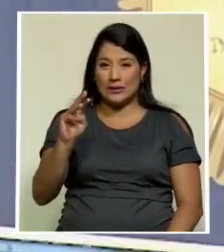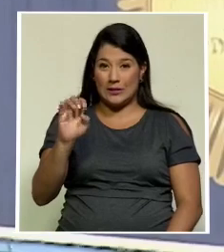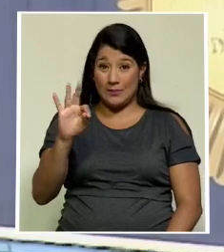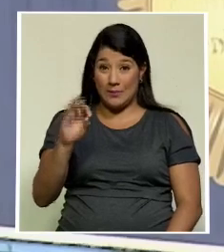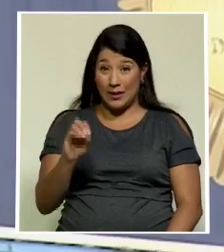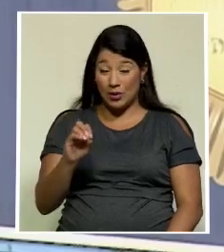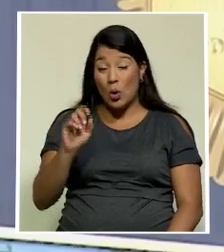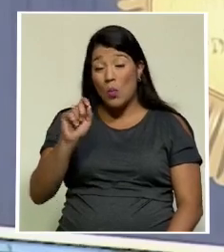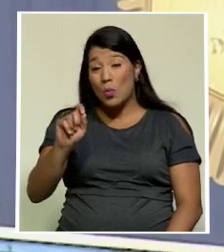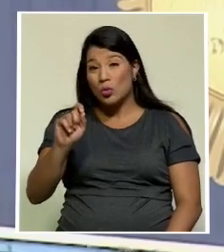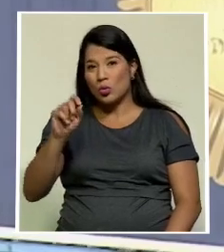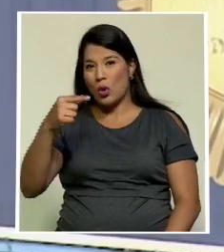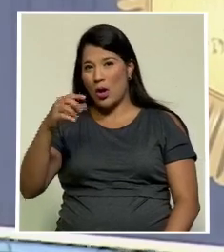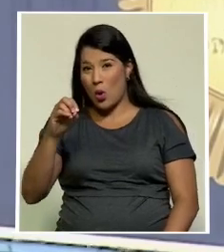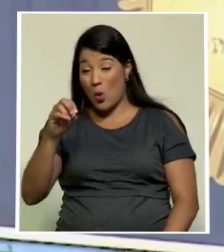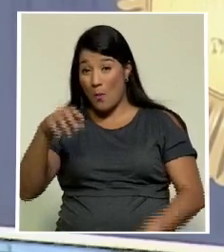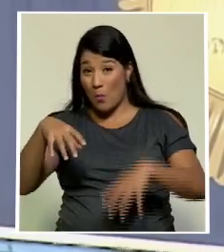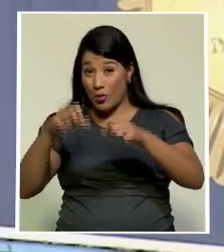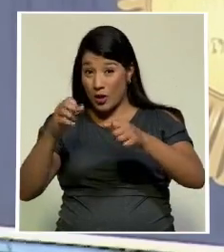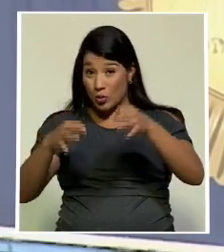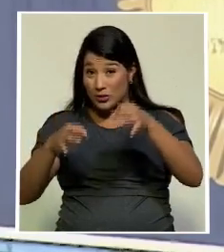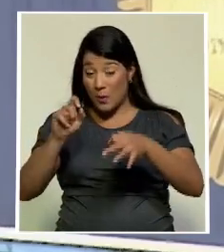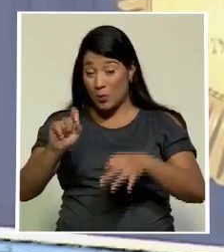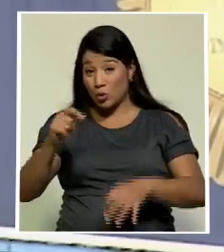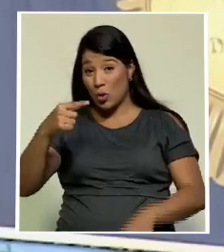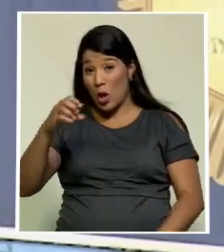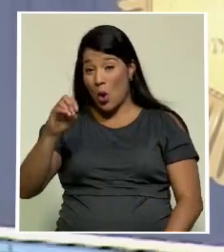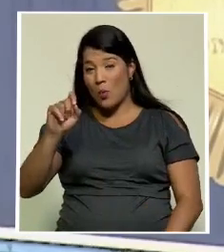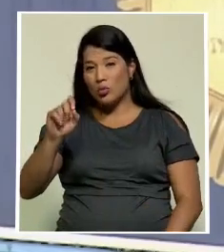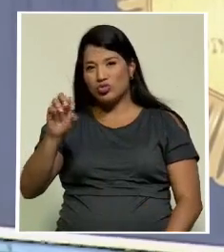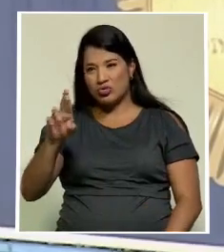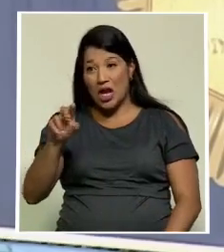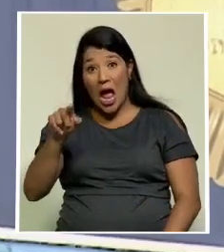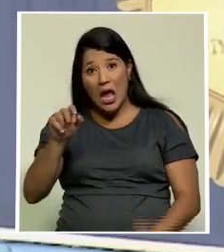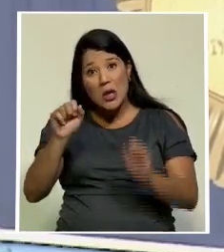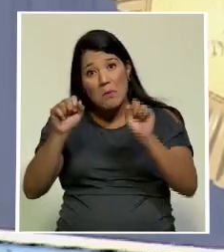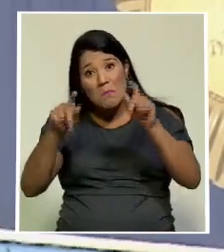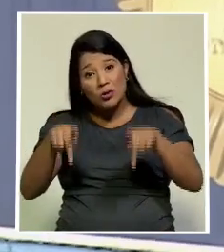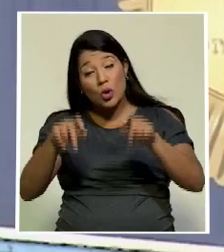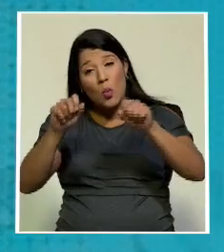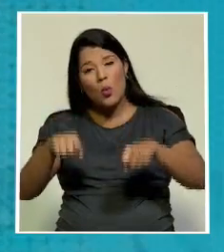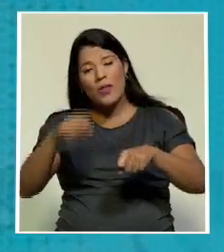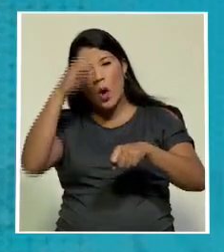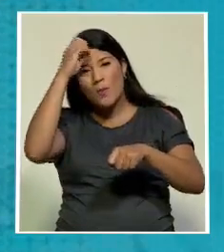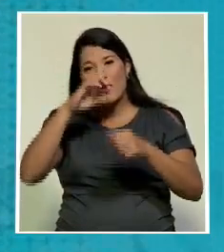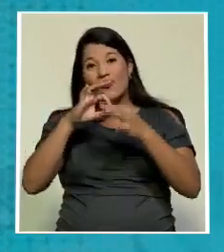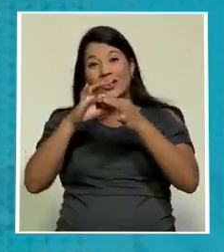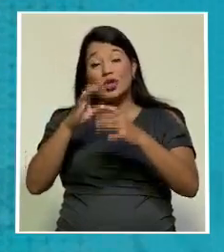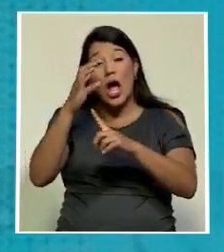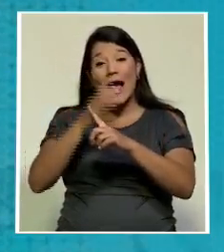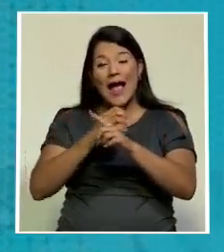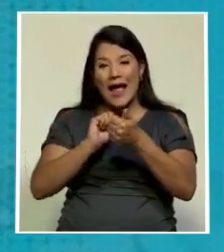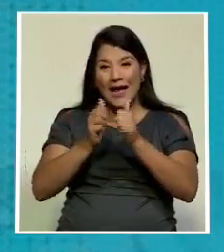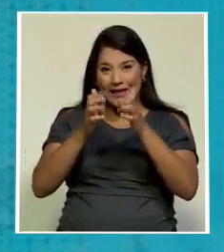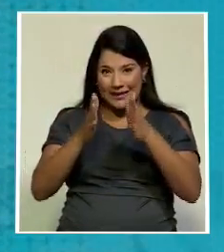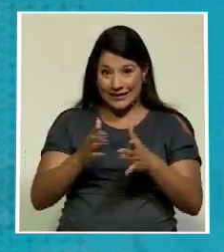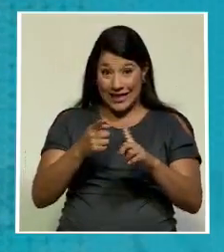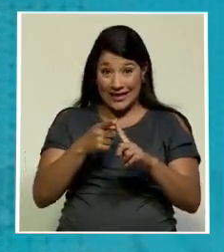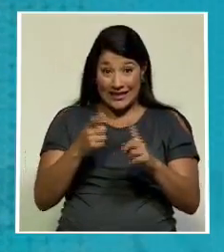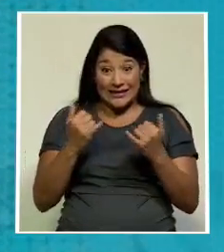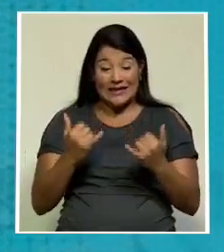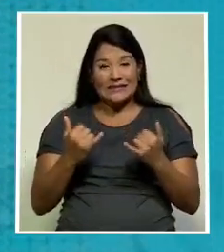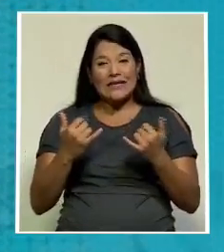selección.poder-judicial.go.cr un buzón de comentarios donde las personas pueden escribir sobre cada uno de los aspirantes. A partir de este momento se encuentra